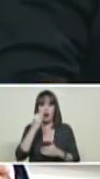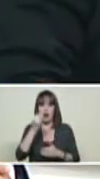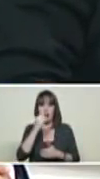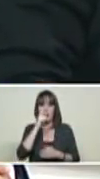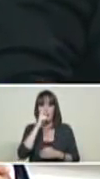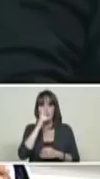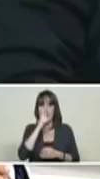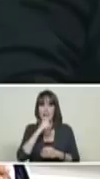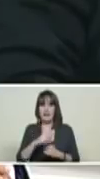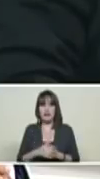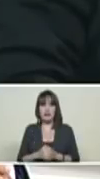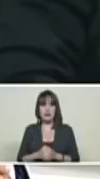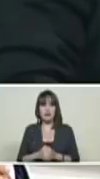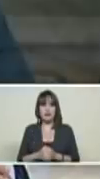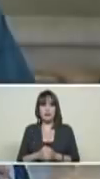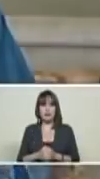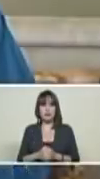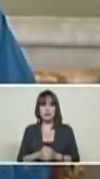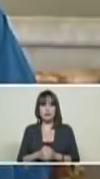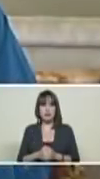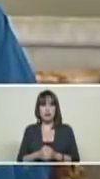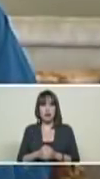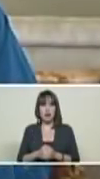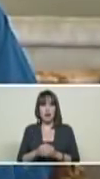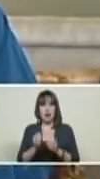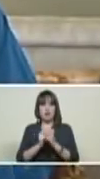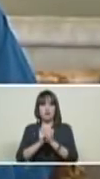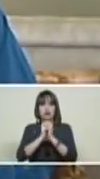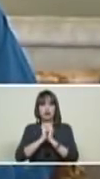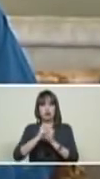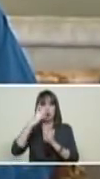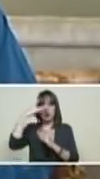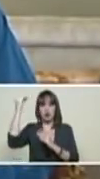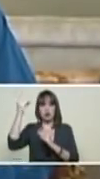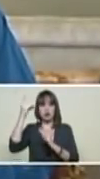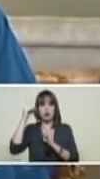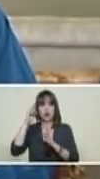CLAP, a Dios rogando y con los CLAP protegiendo al pueblo.